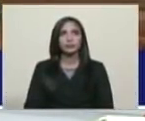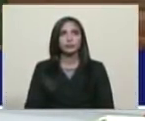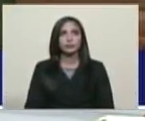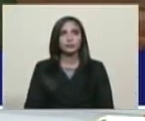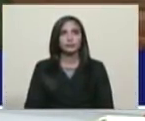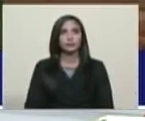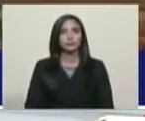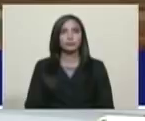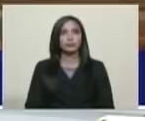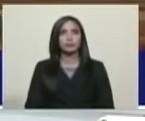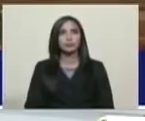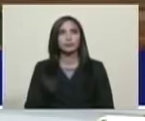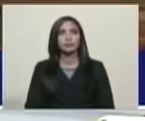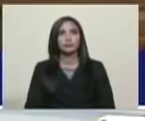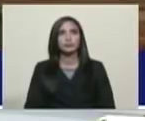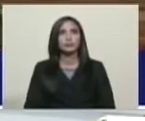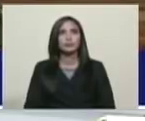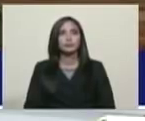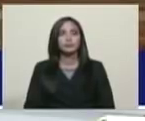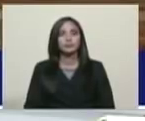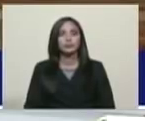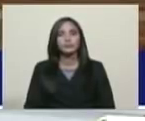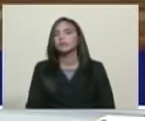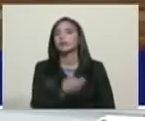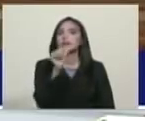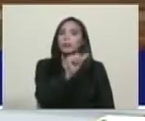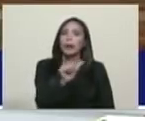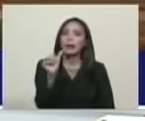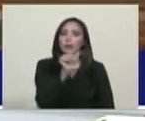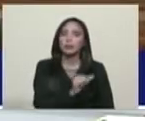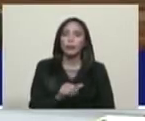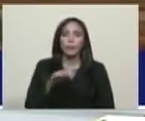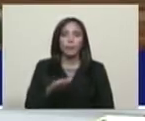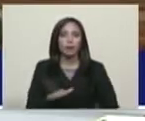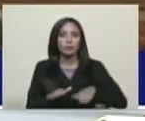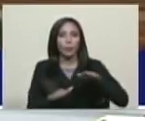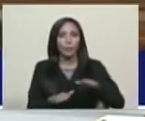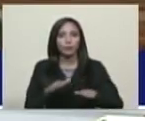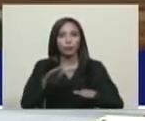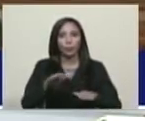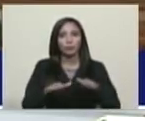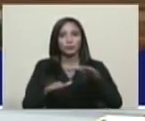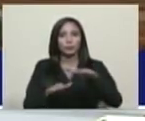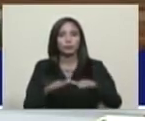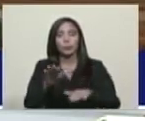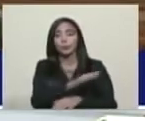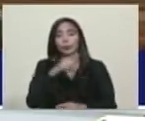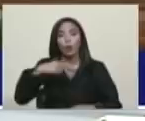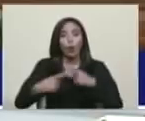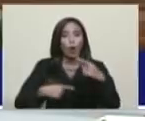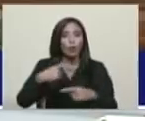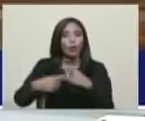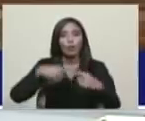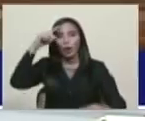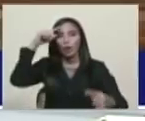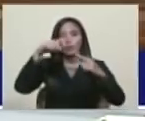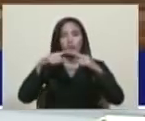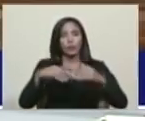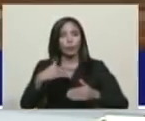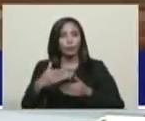ahí, continuamos. Cada semana un paso, cada día un logro, cada mes un